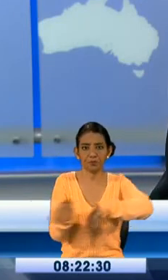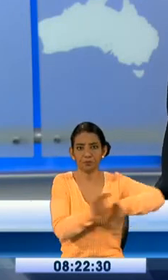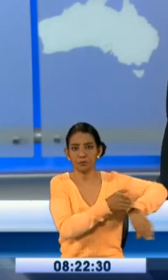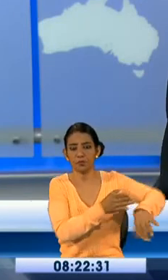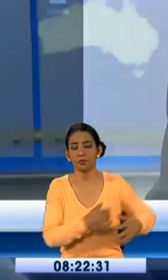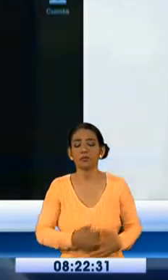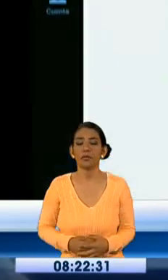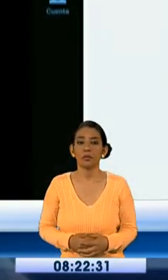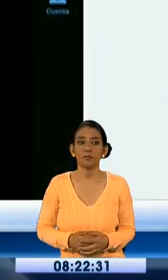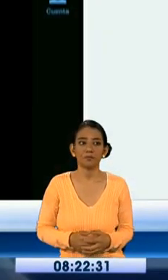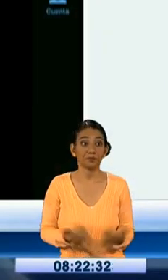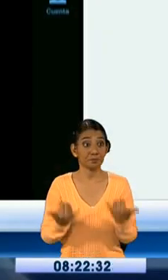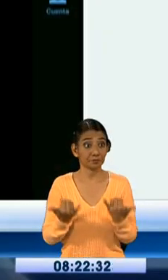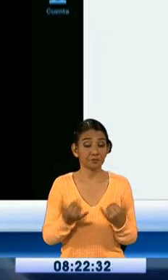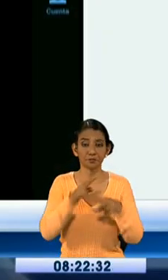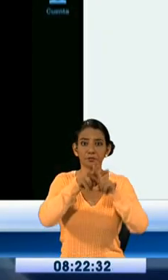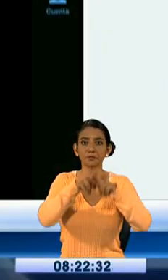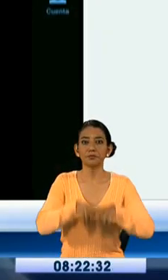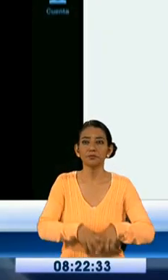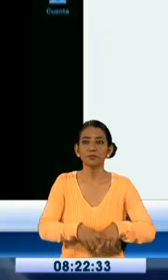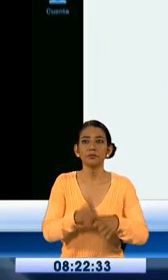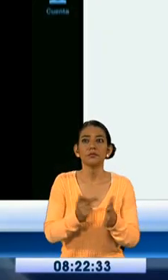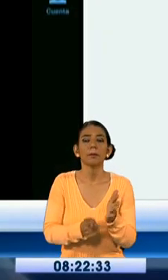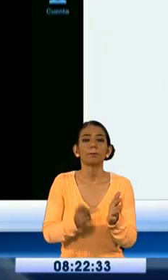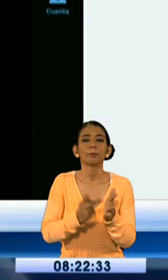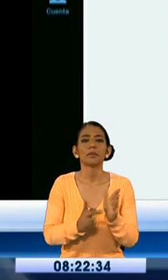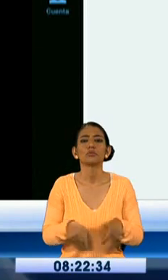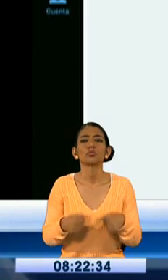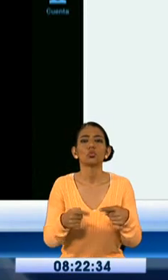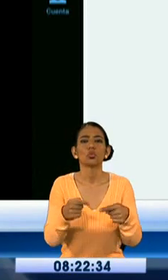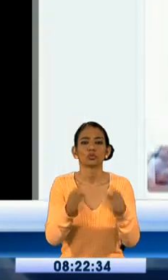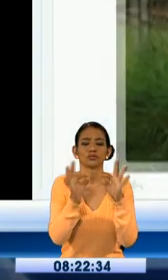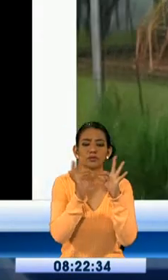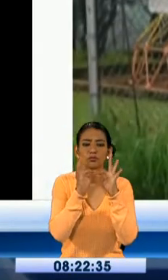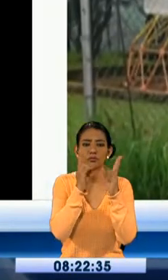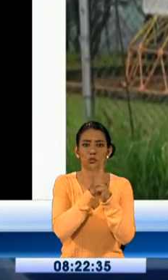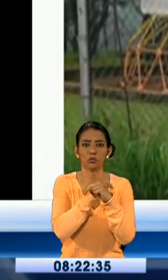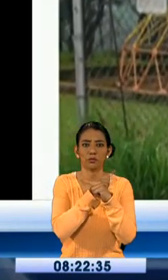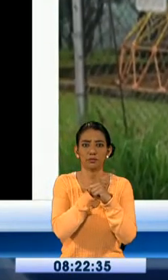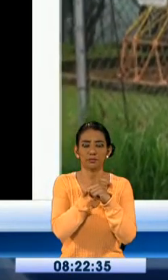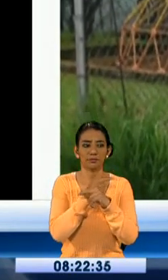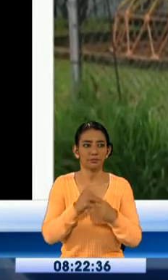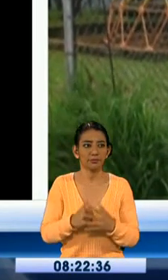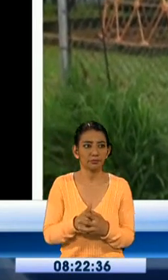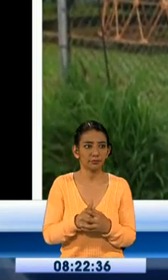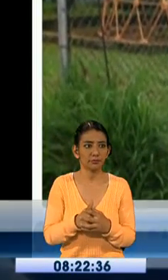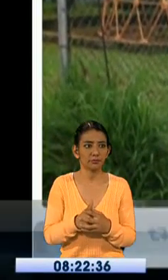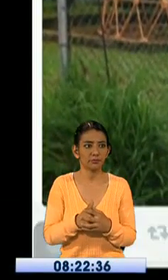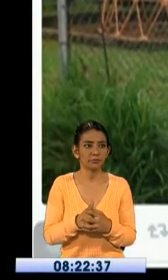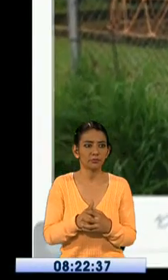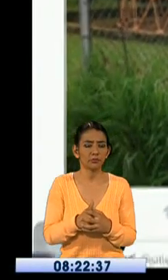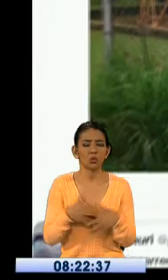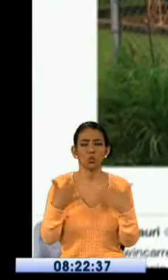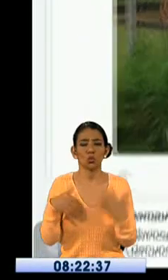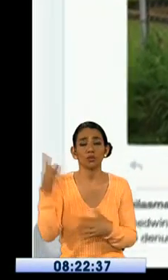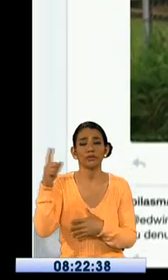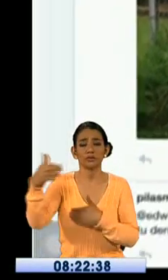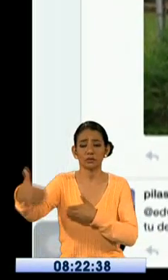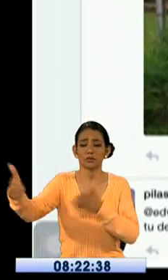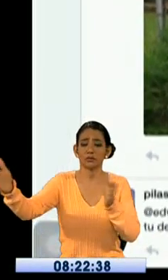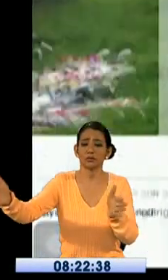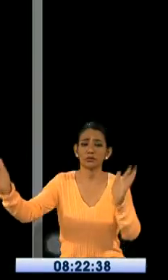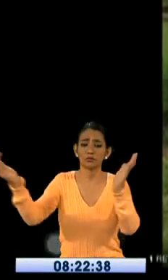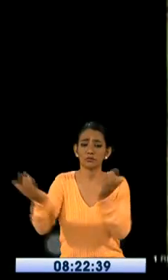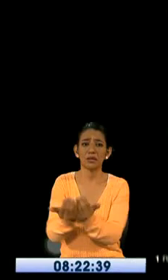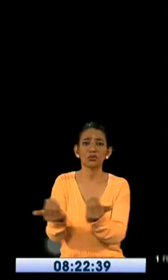señor productor, si es amable, algo de lo que sucede día a día en las redes sociales. Nos dicen conternización urgente, la nueva tola, invasión